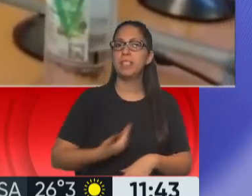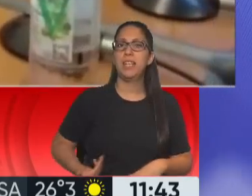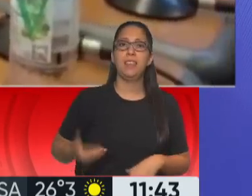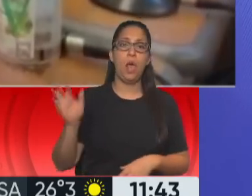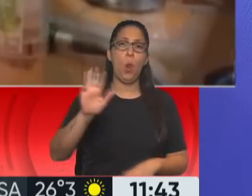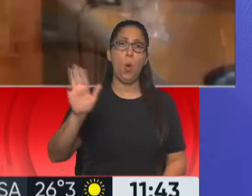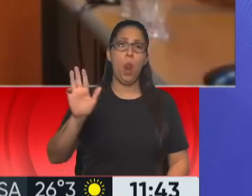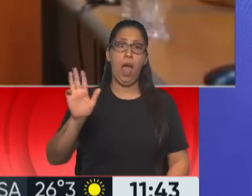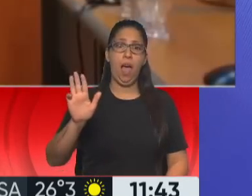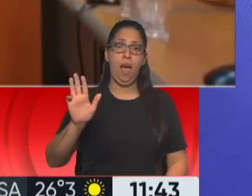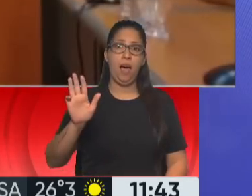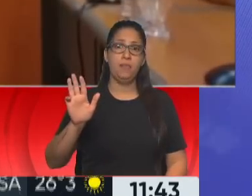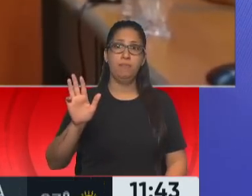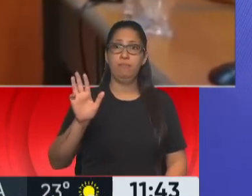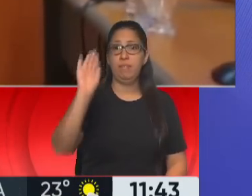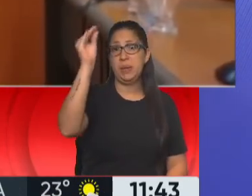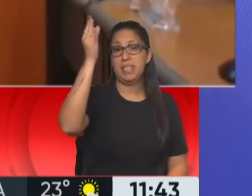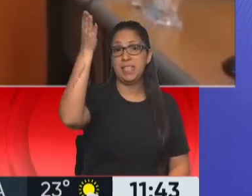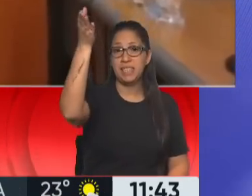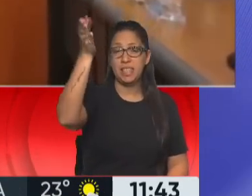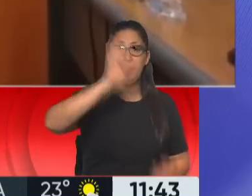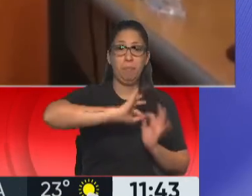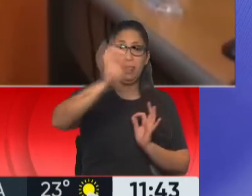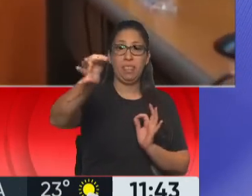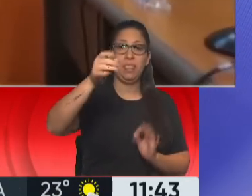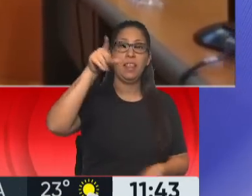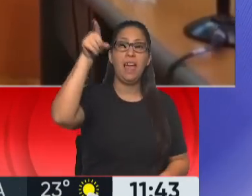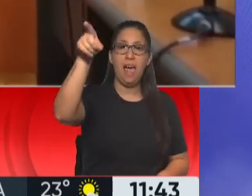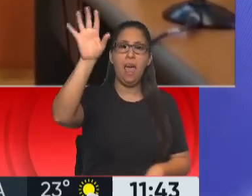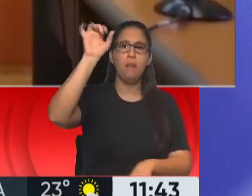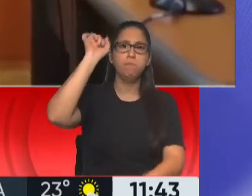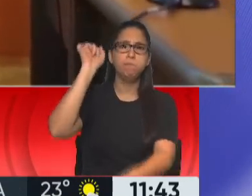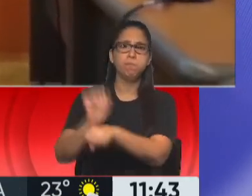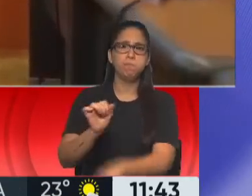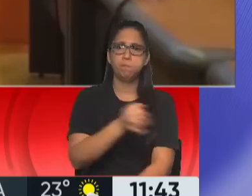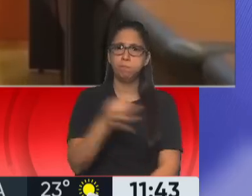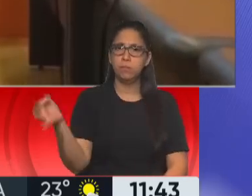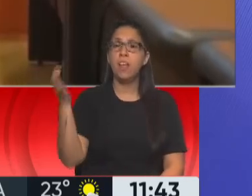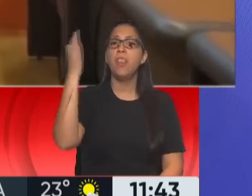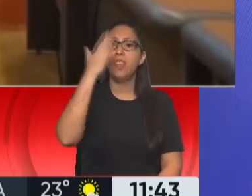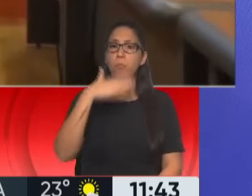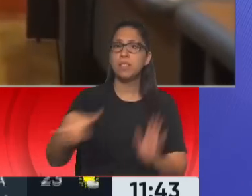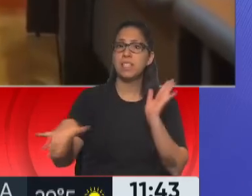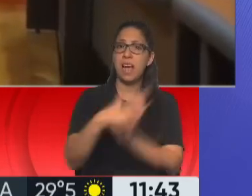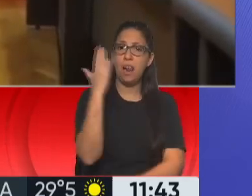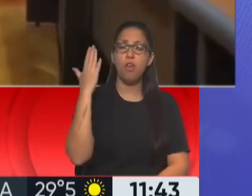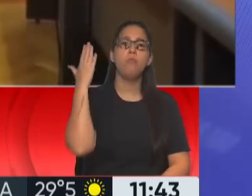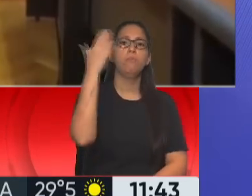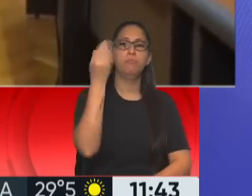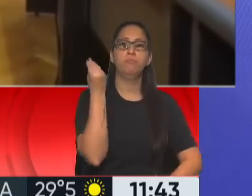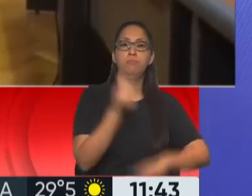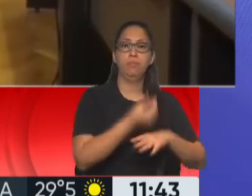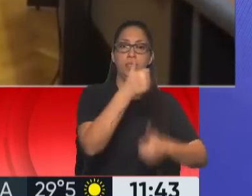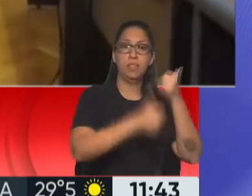Silva, exacto, claro, de nuestro país vecino, que de hecho sufrió cárcel efectiva y después salió, bueno, se presentó y ahora es